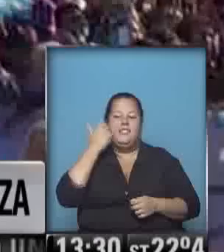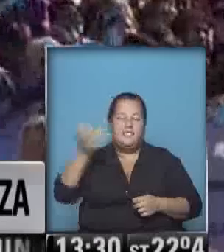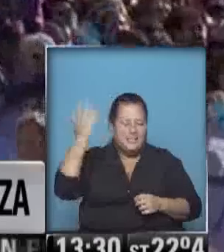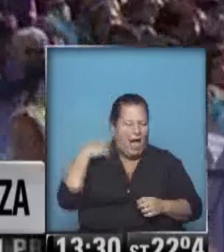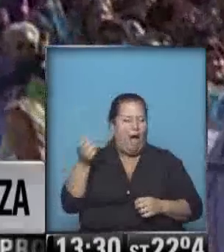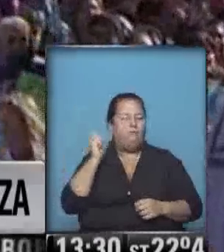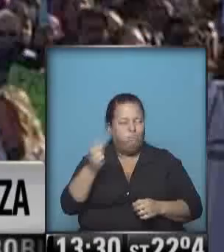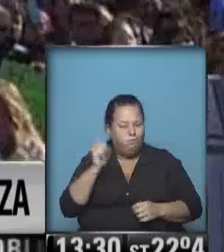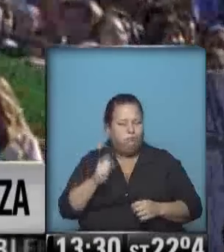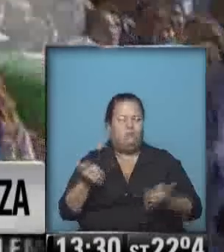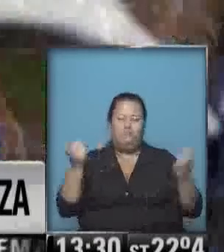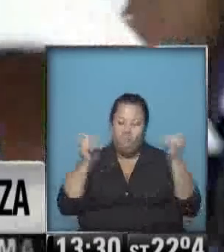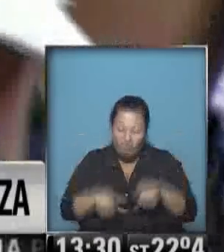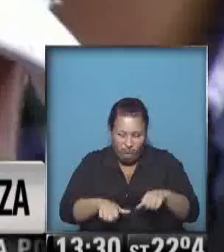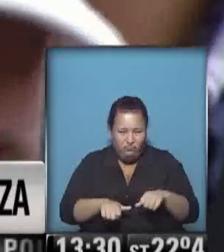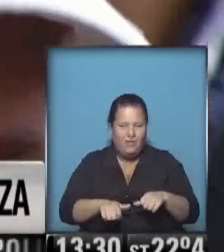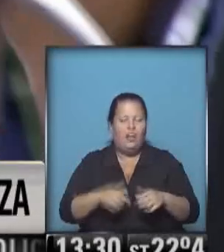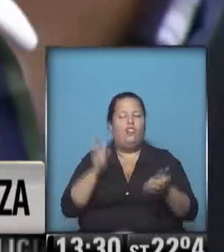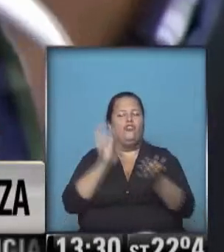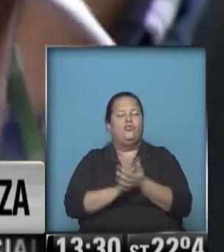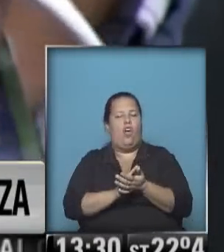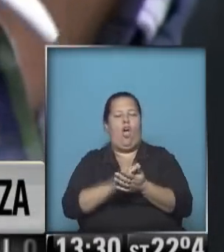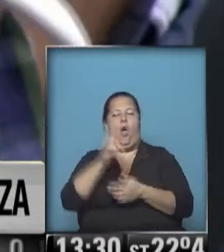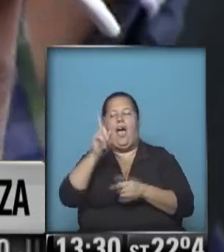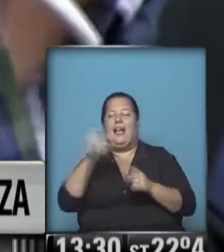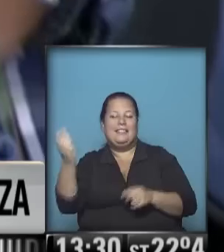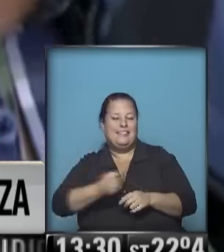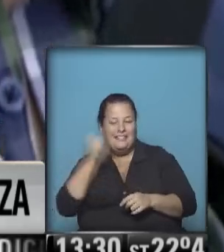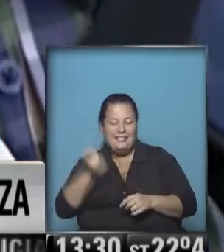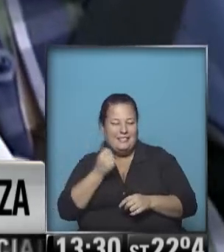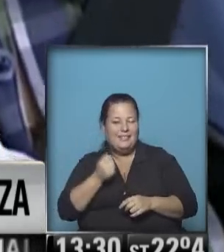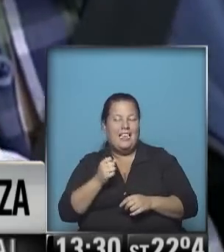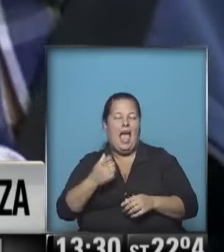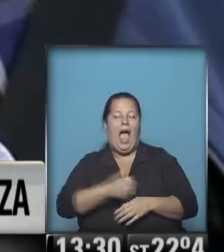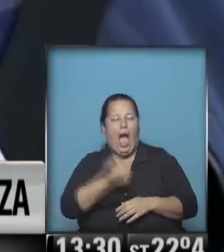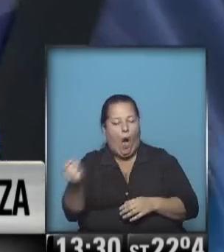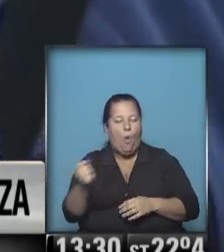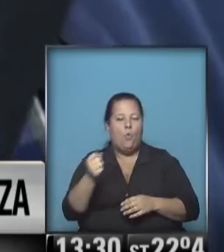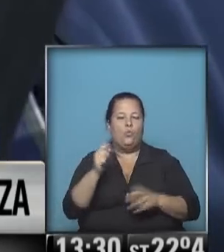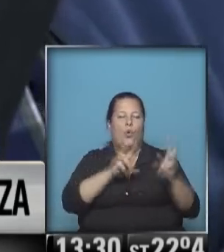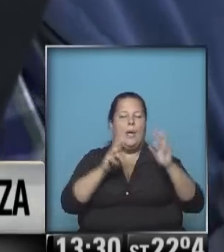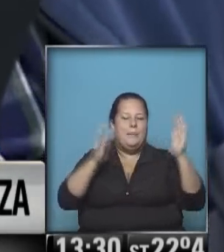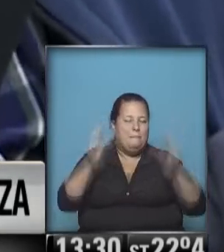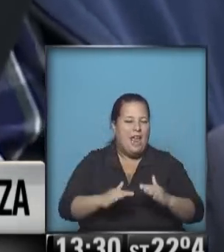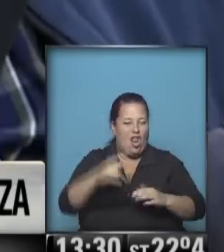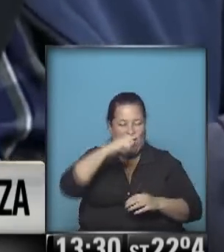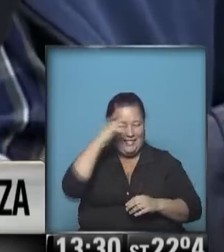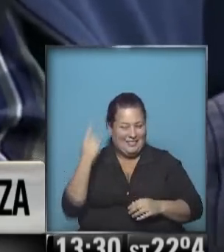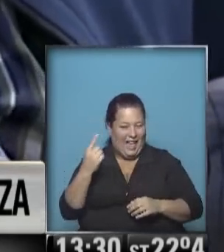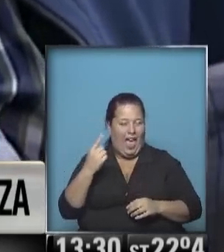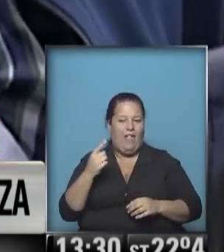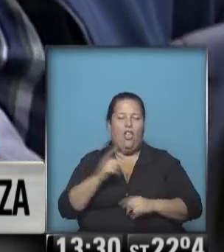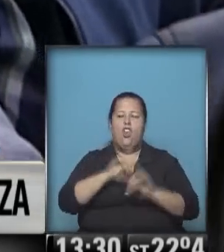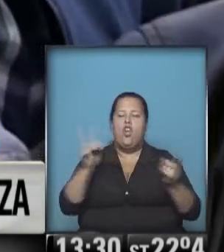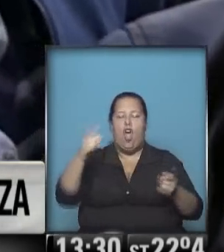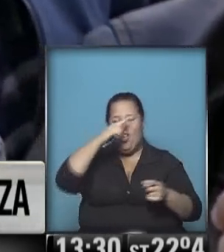la oportunidad y fracasaron, frente a los que quieren el ajuste y el achicamiento del Estado, no del